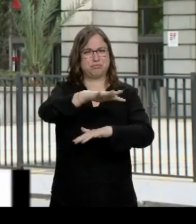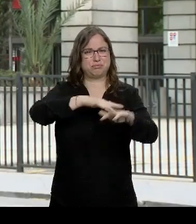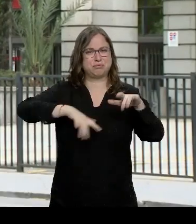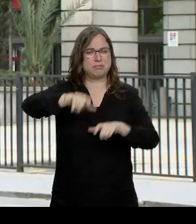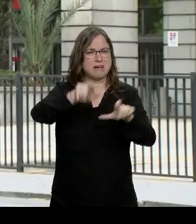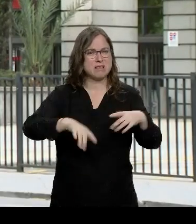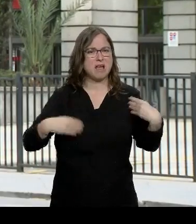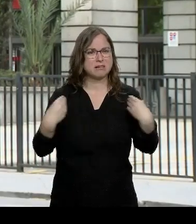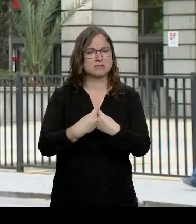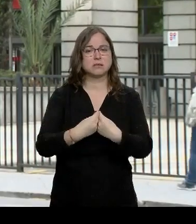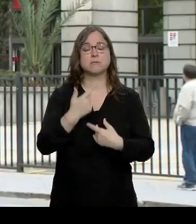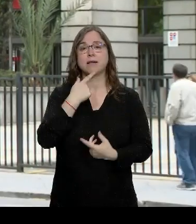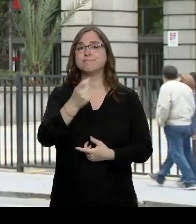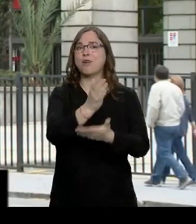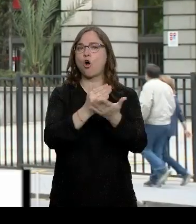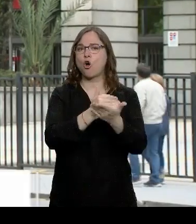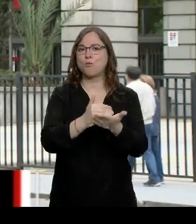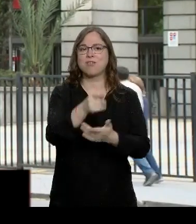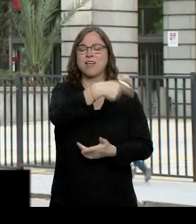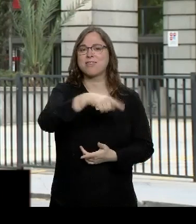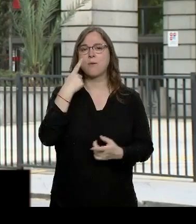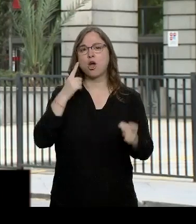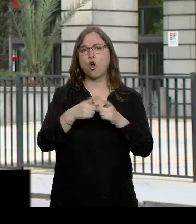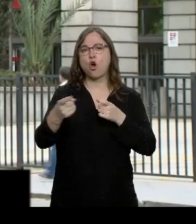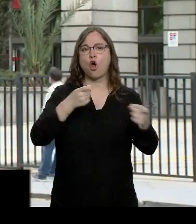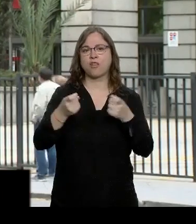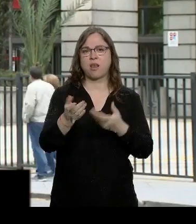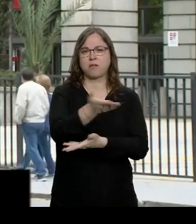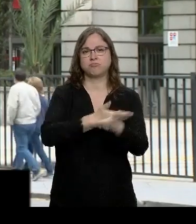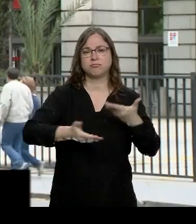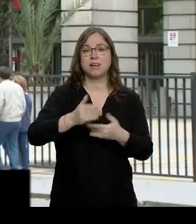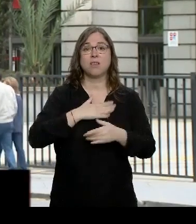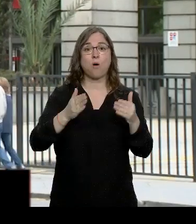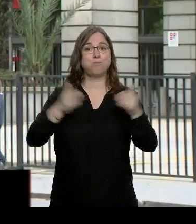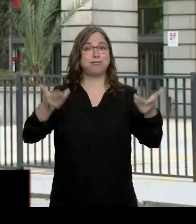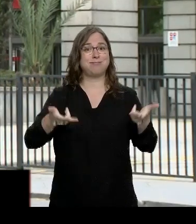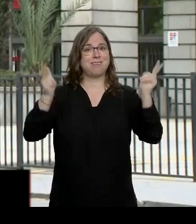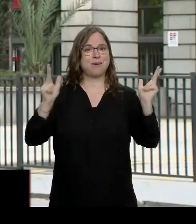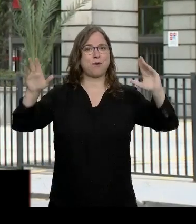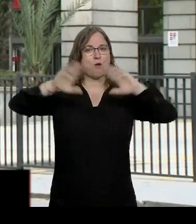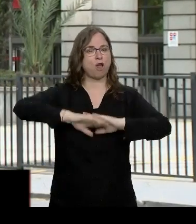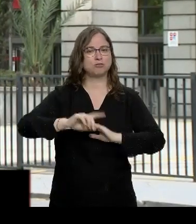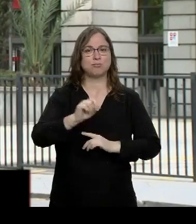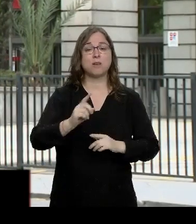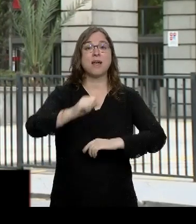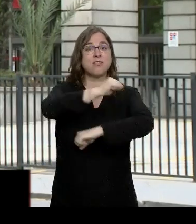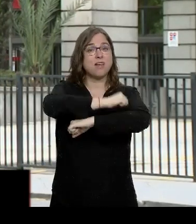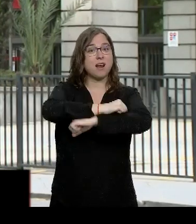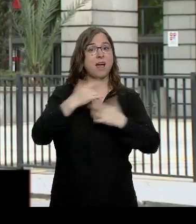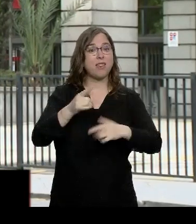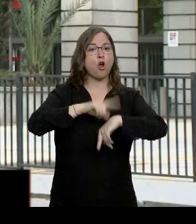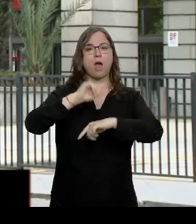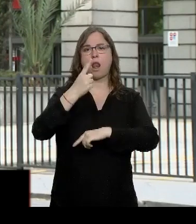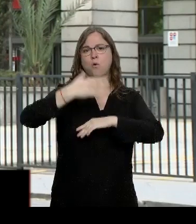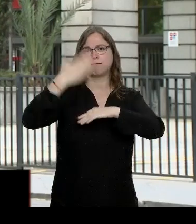comunidades que el documento de actuaciones coordinadas sigue vigente, por lo que no podrán reabrir el ocio nocturno y las terrazas tendrán que cerrar a la